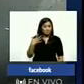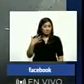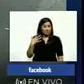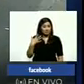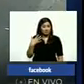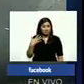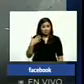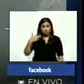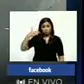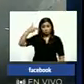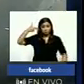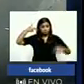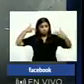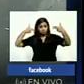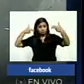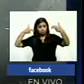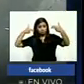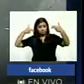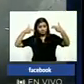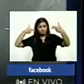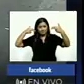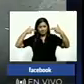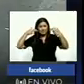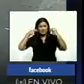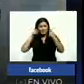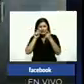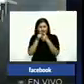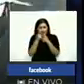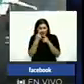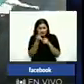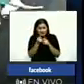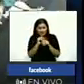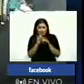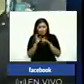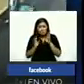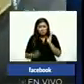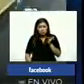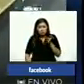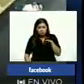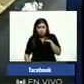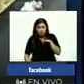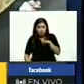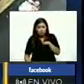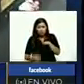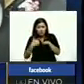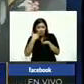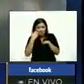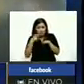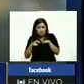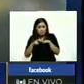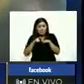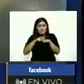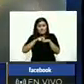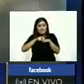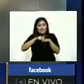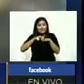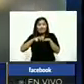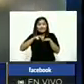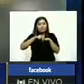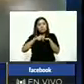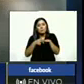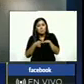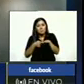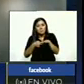de videovigilancia tomó justo el momento en el que un estudiante fue arrollado por las llantas traseras de un bus de la ruta